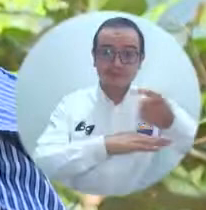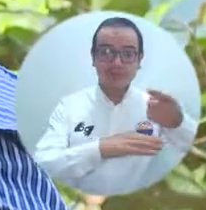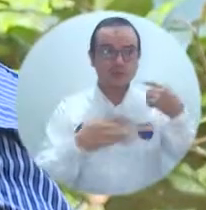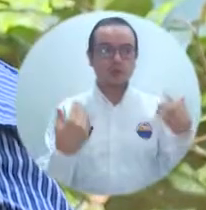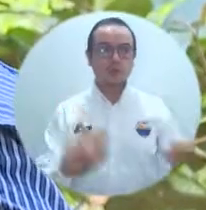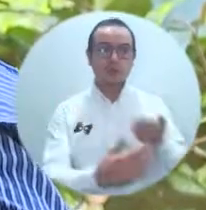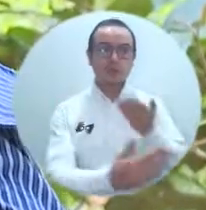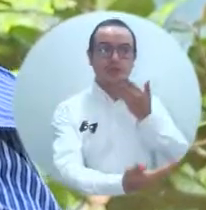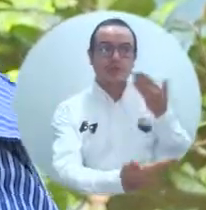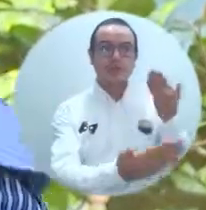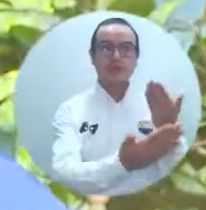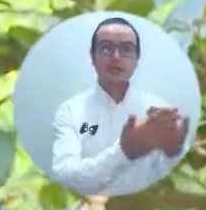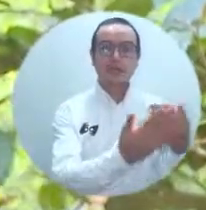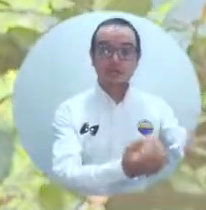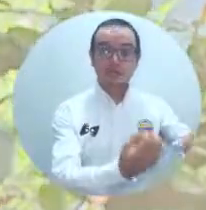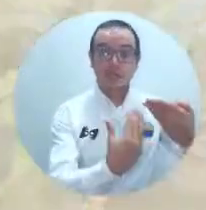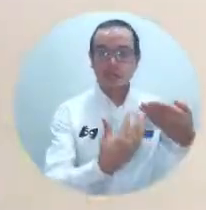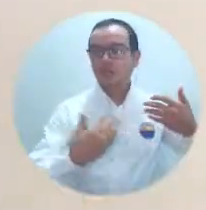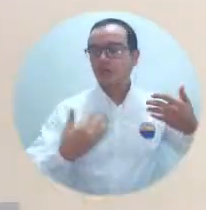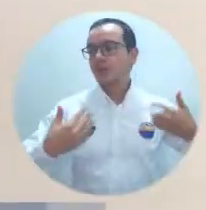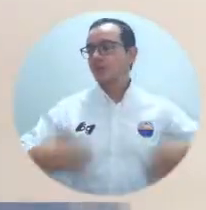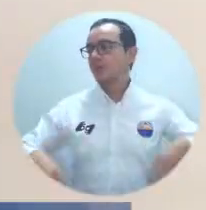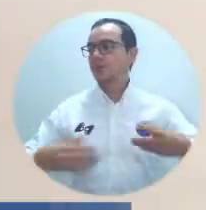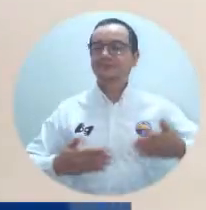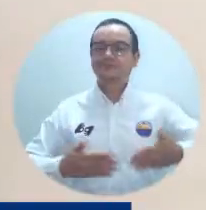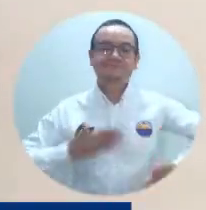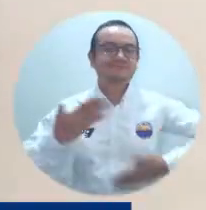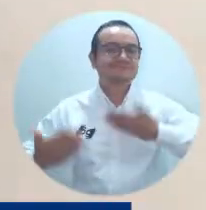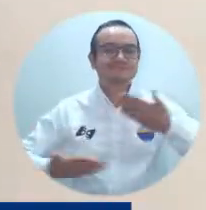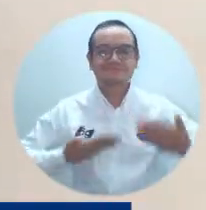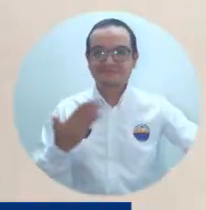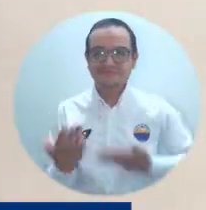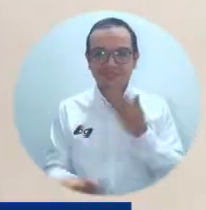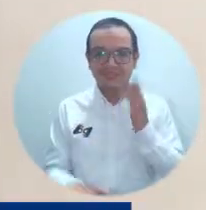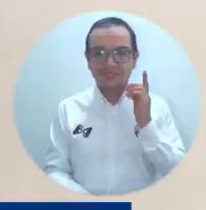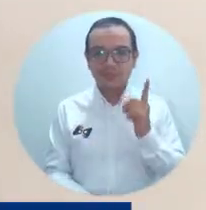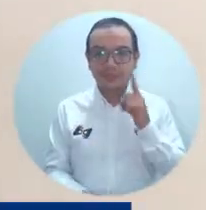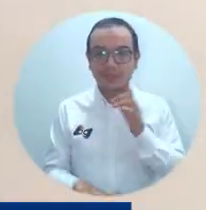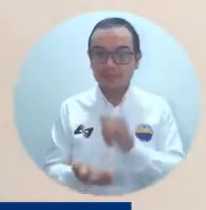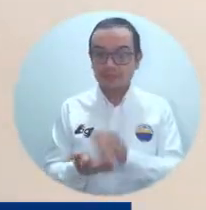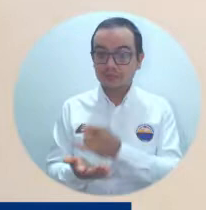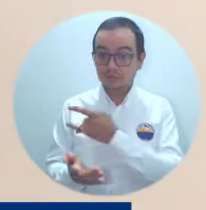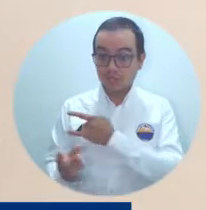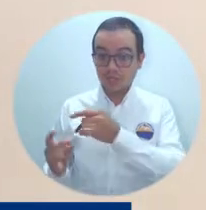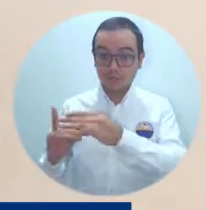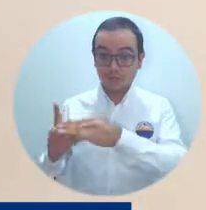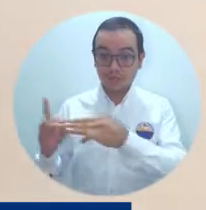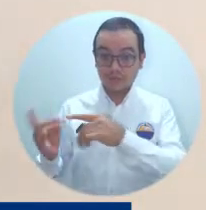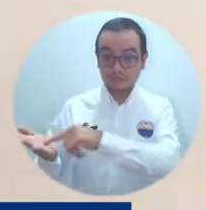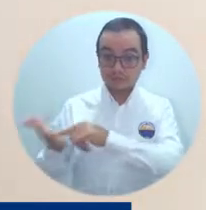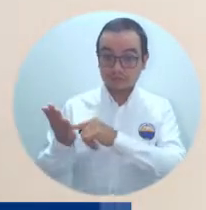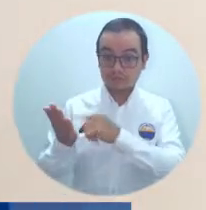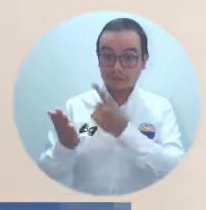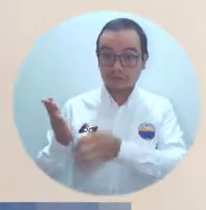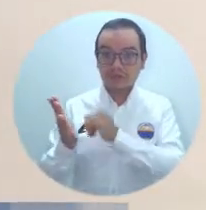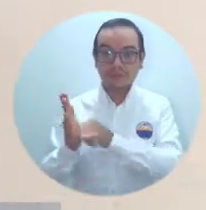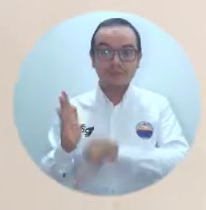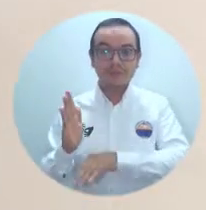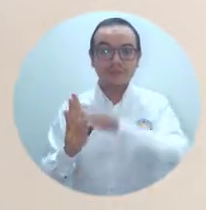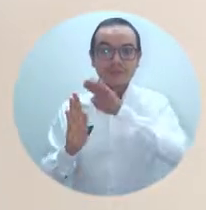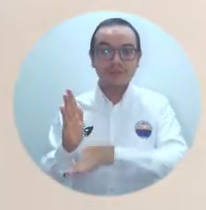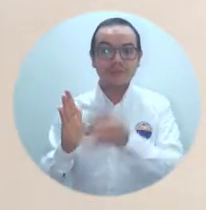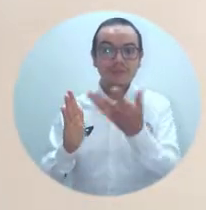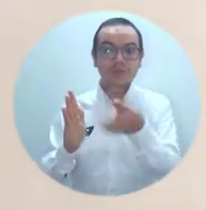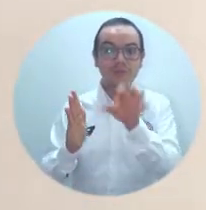Vera de la Universidad Magdalena. Me ha encontrado esta noticia tan especial y tan buena para satisfactoria de nuestra universidad, que